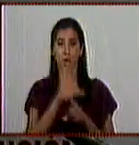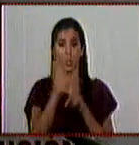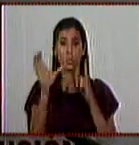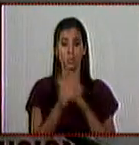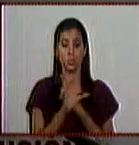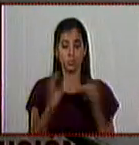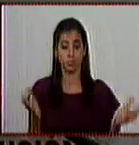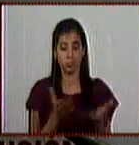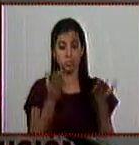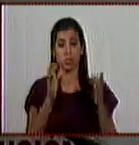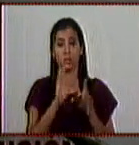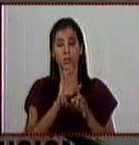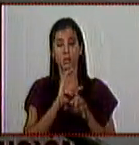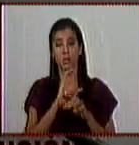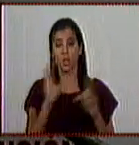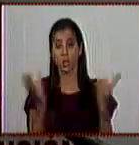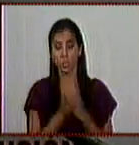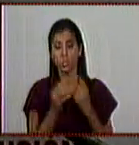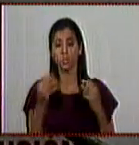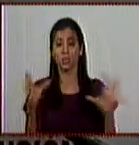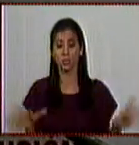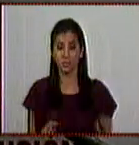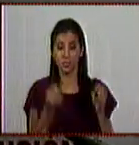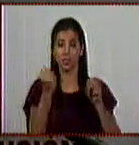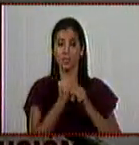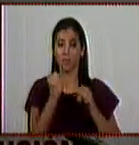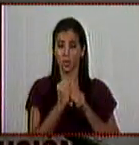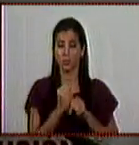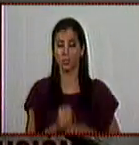trabajo humano para la satisfacción de necesidades